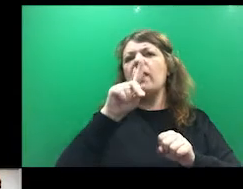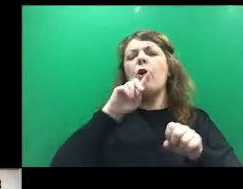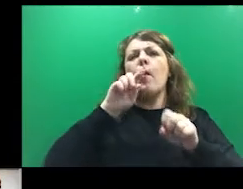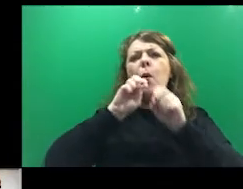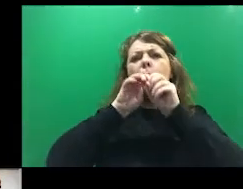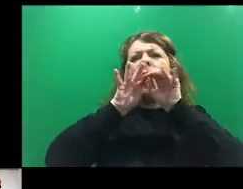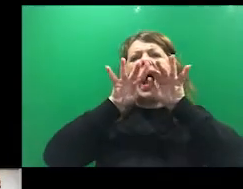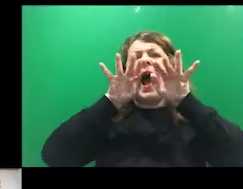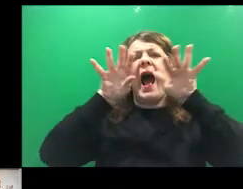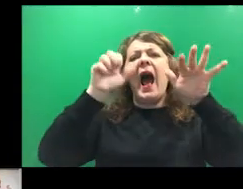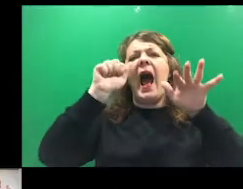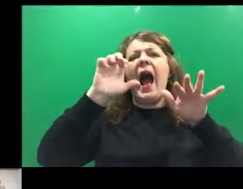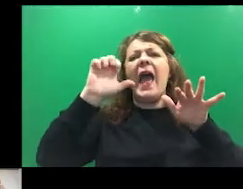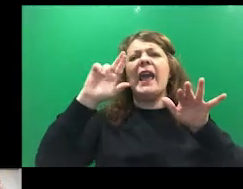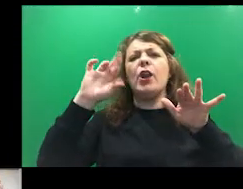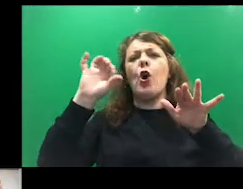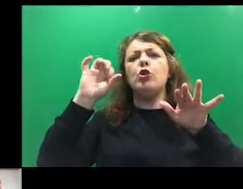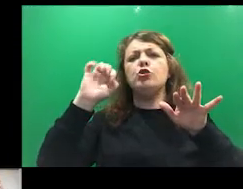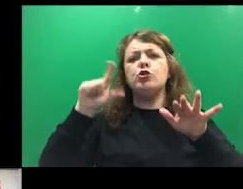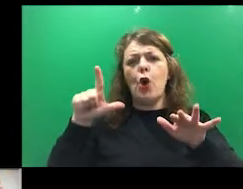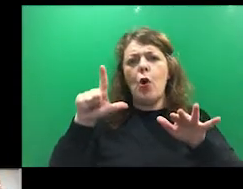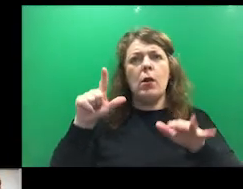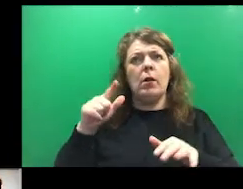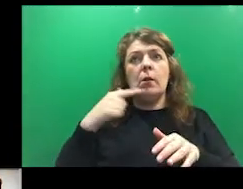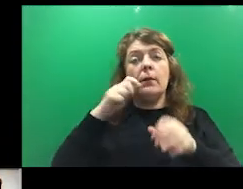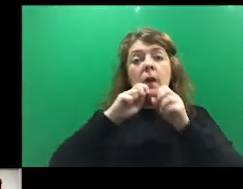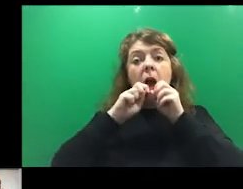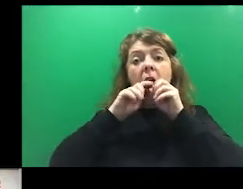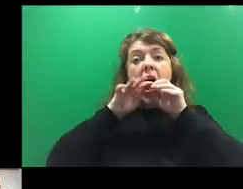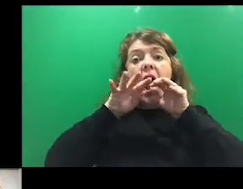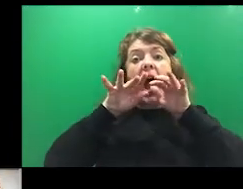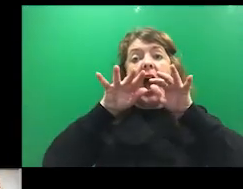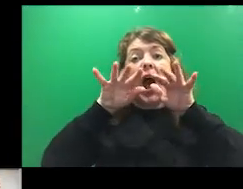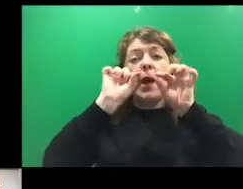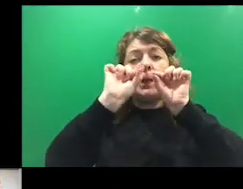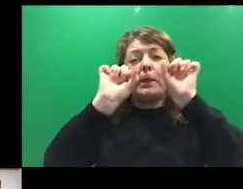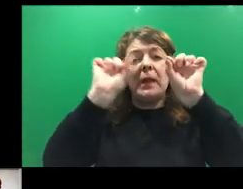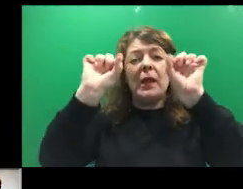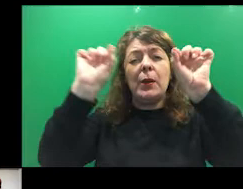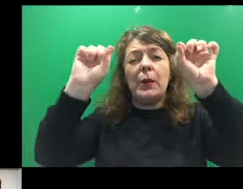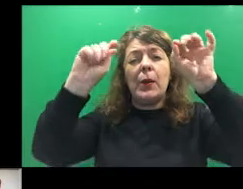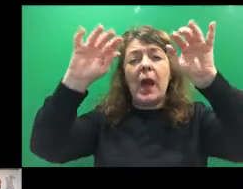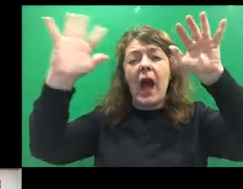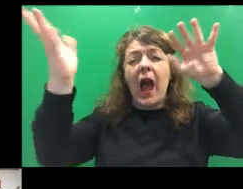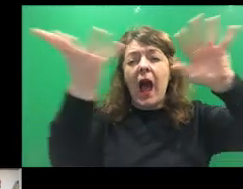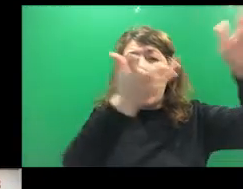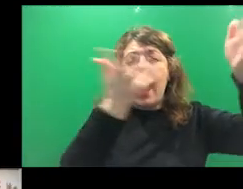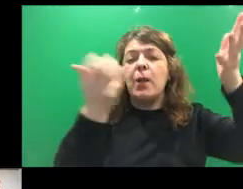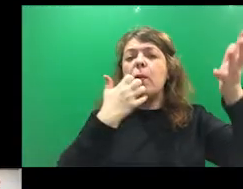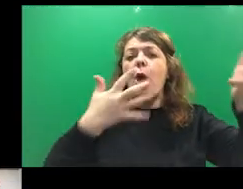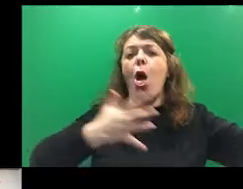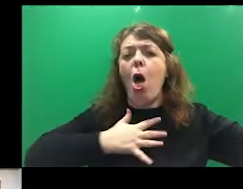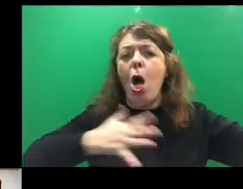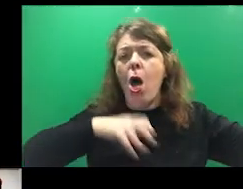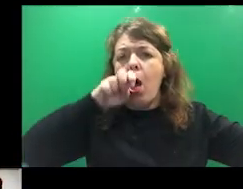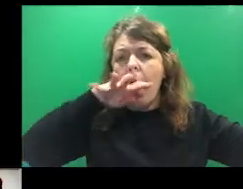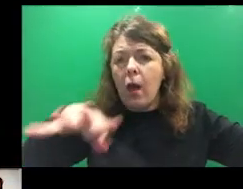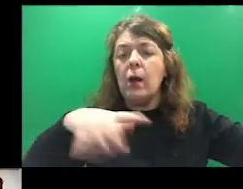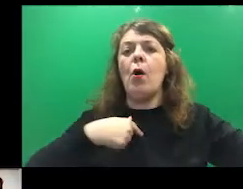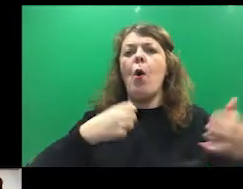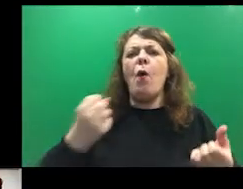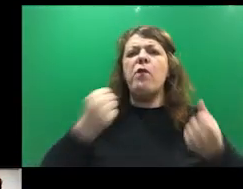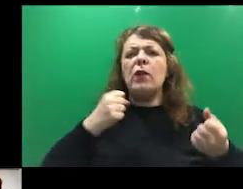transmite mayoritariamente por aerosoles. Los aerosoles son unas partículas diminutas que expulsamos en la exhalación y que se quedan suspendidas en el aire